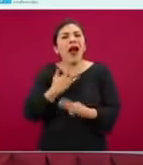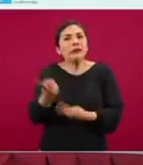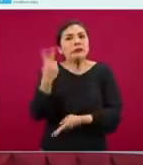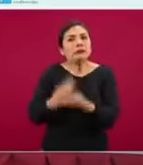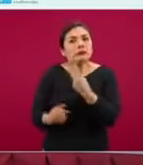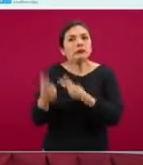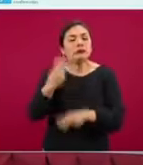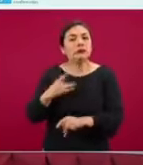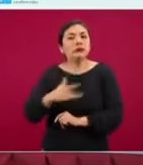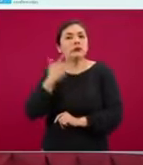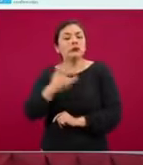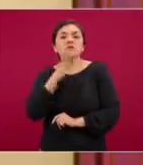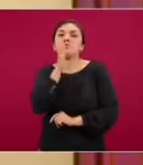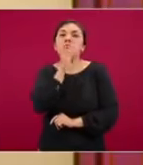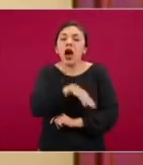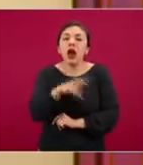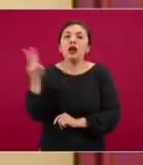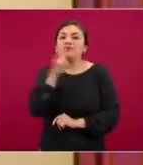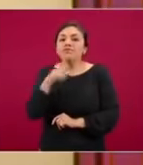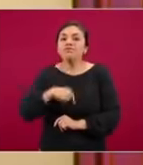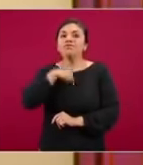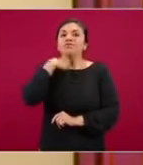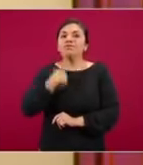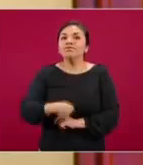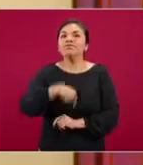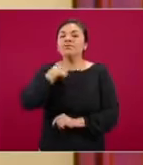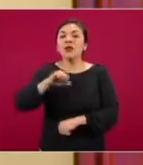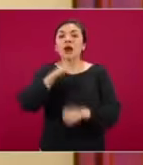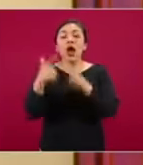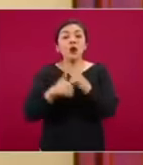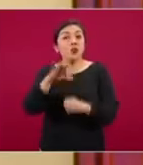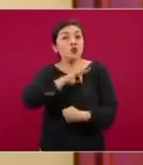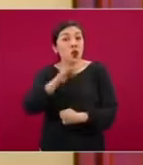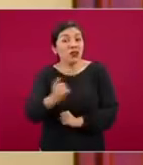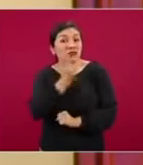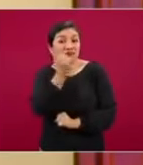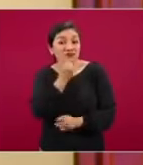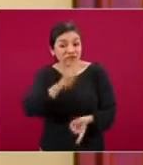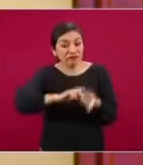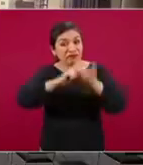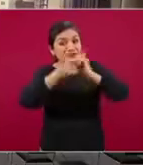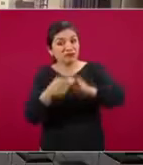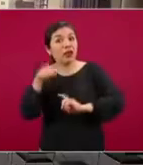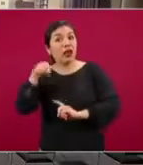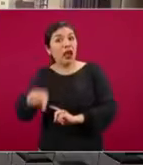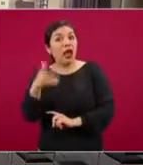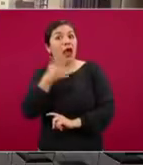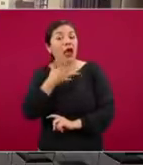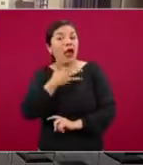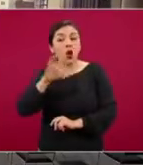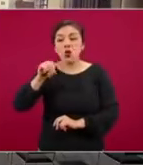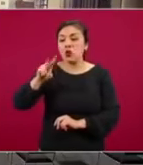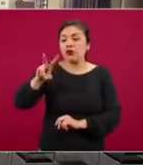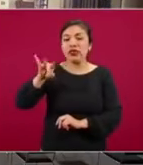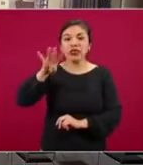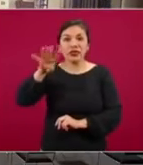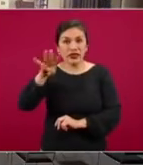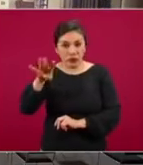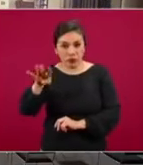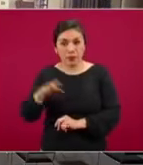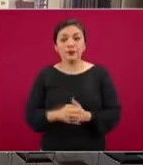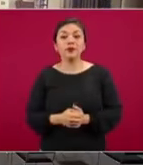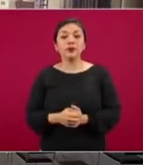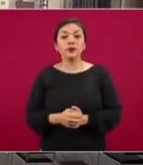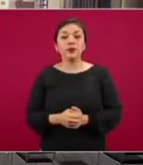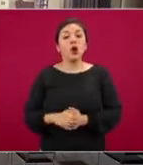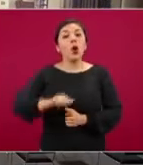presentando signos y síntomas respiratorios y por lo tanto potencialmente pudieran ser casos de COVID-19. En